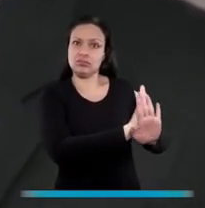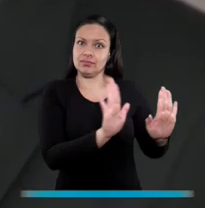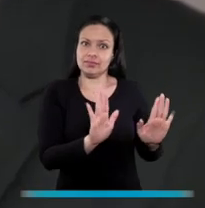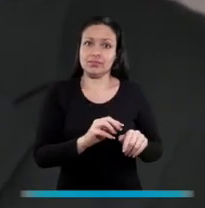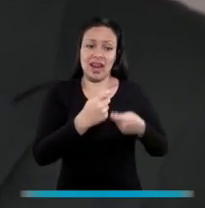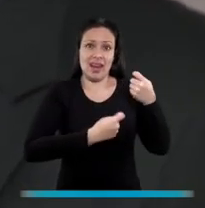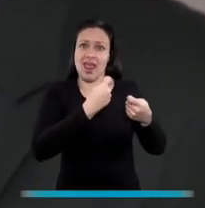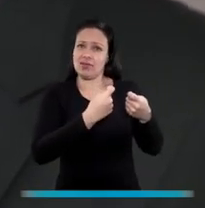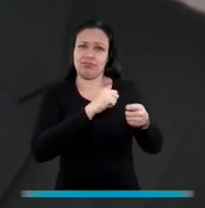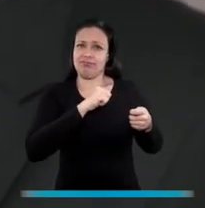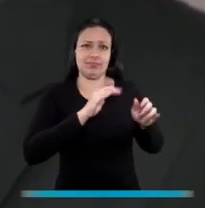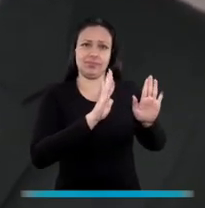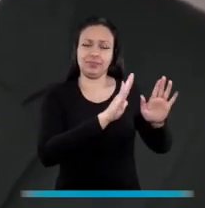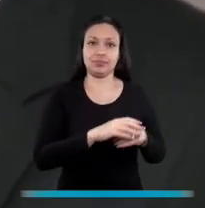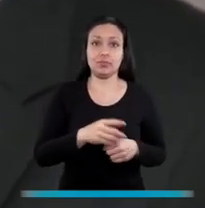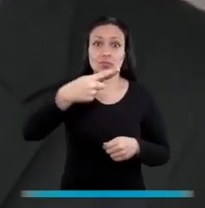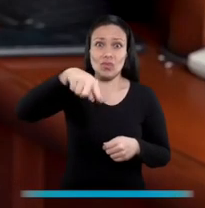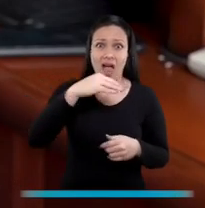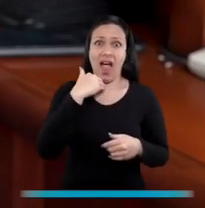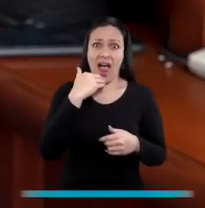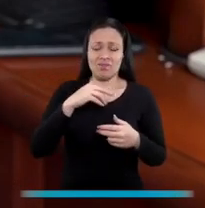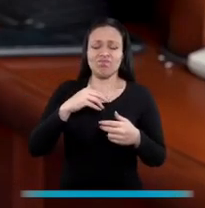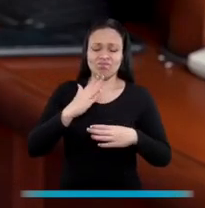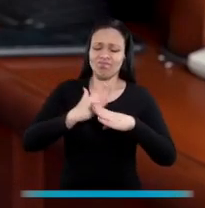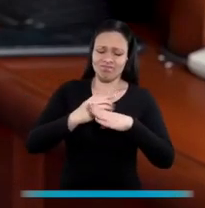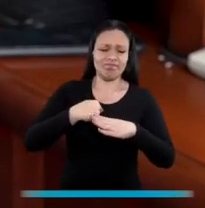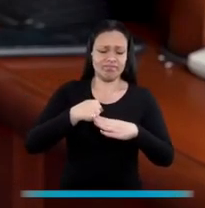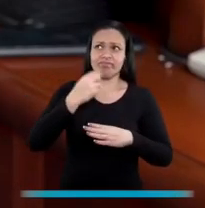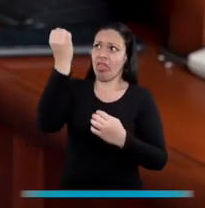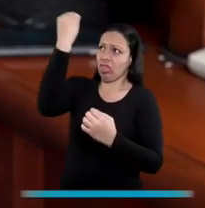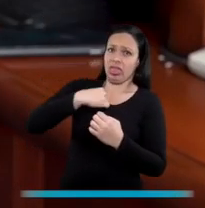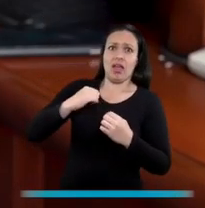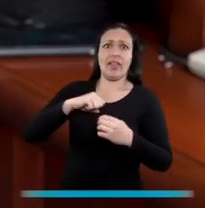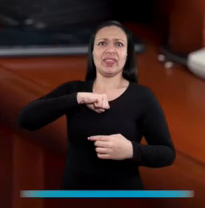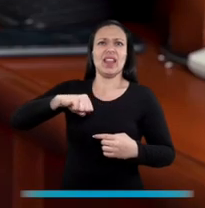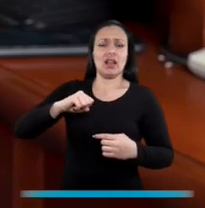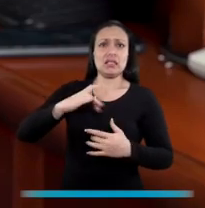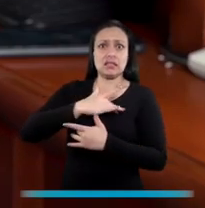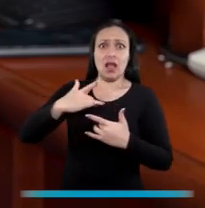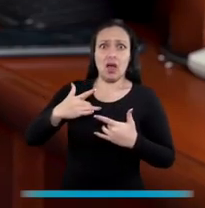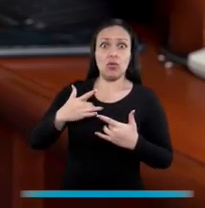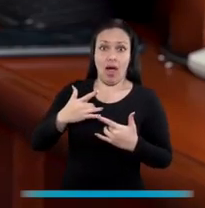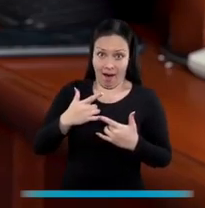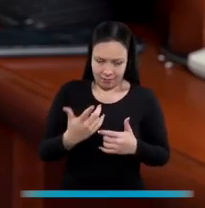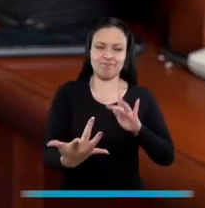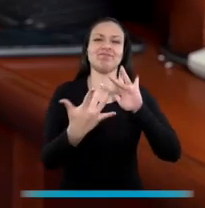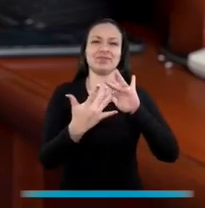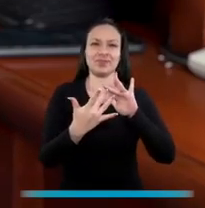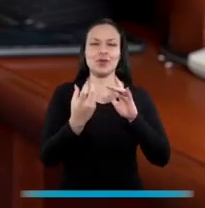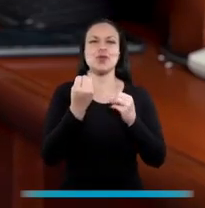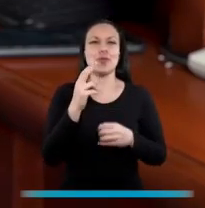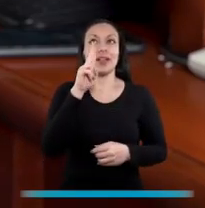esa consideración de que la salud es un negocio entre los particulares. Si han tenido problemas con la protección de su derecho a la salud, contáctenos en la